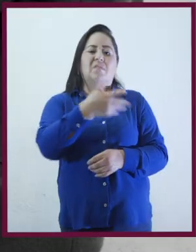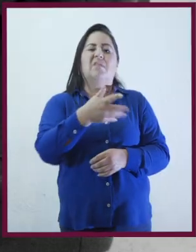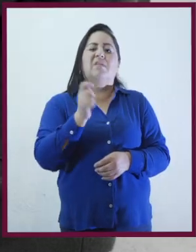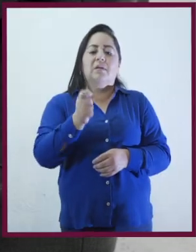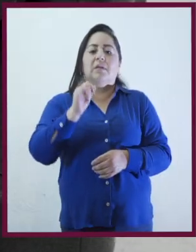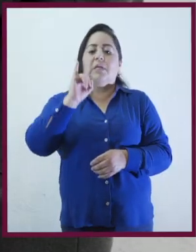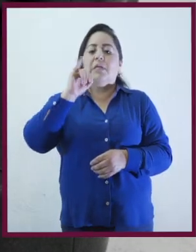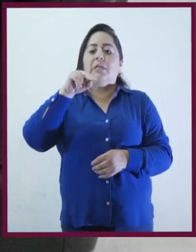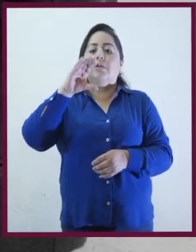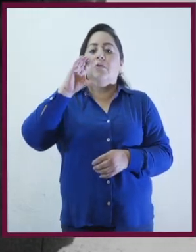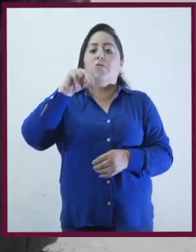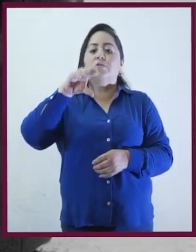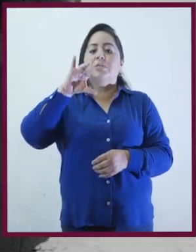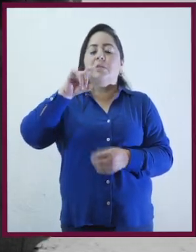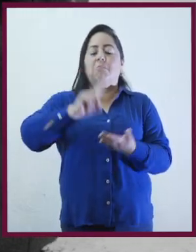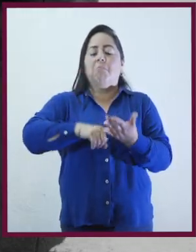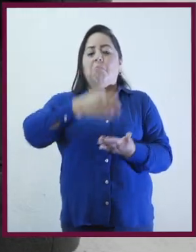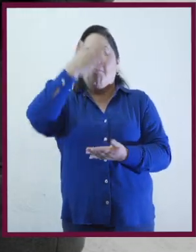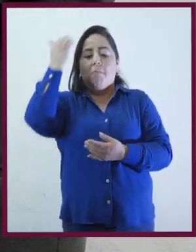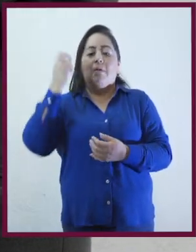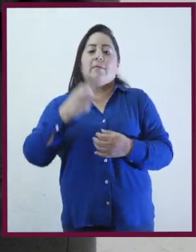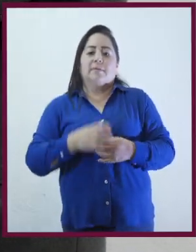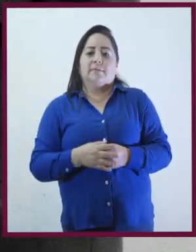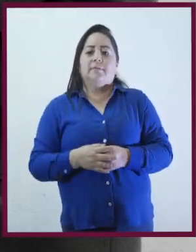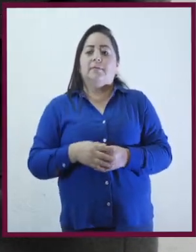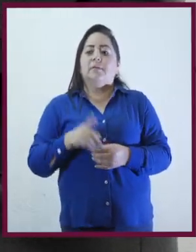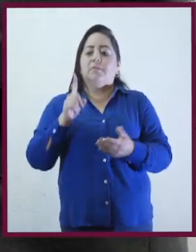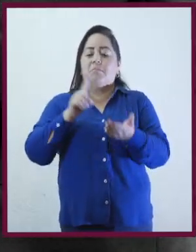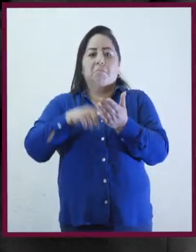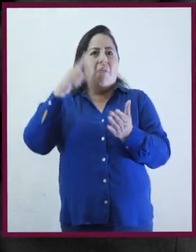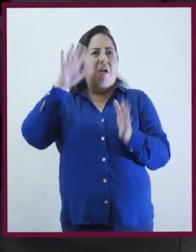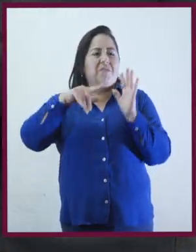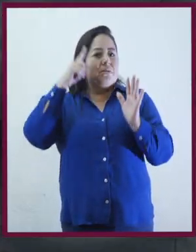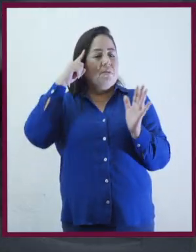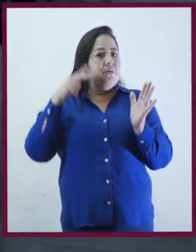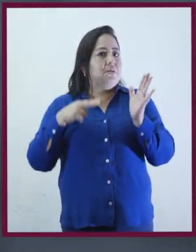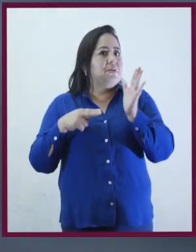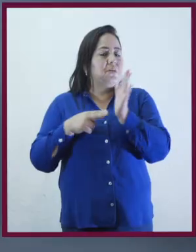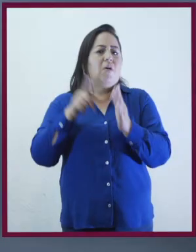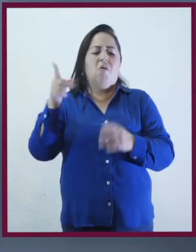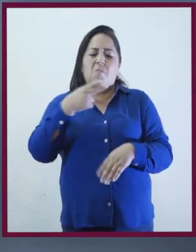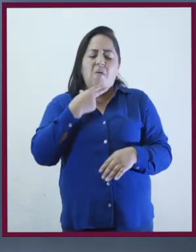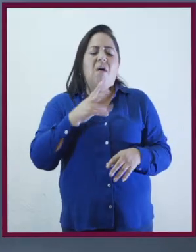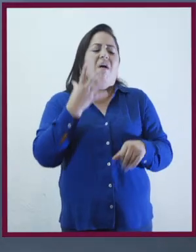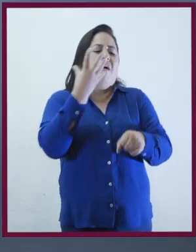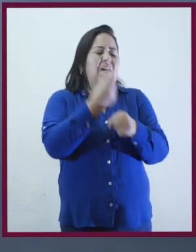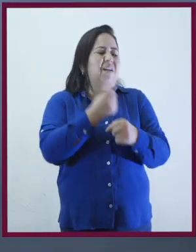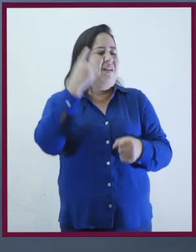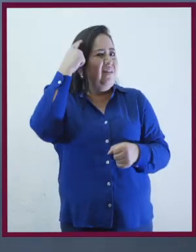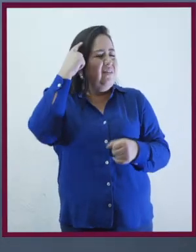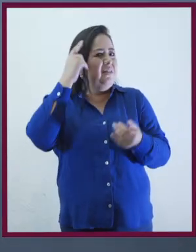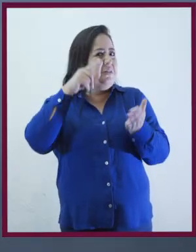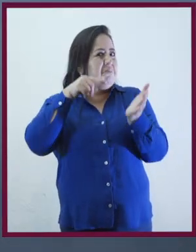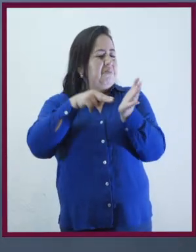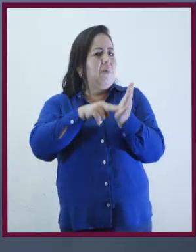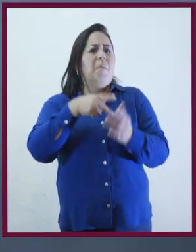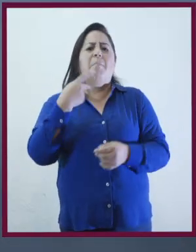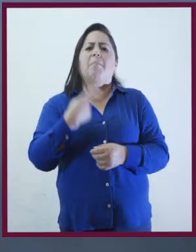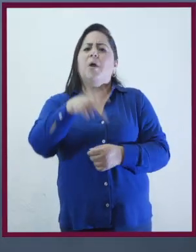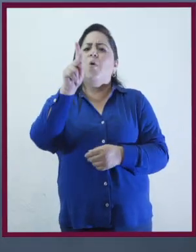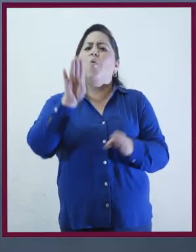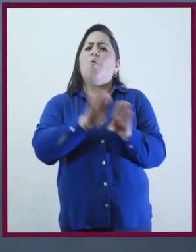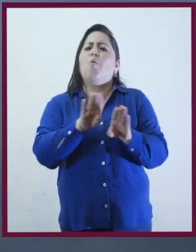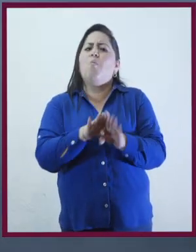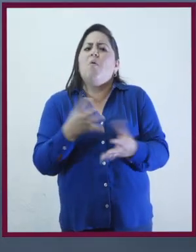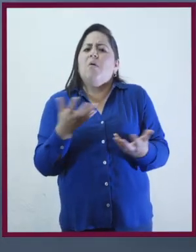llamamos inconsciente. Sigmund Freud se dedicó a tratar de resolver los problemas del inconsciente, pero ¿cómo se